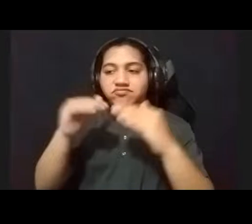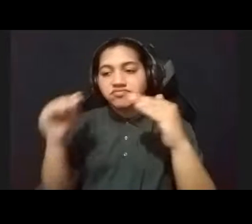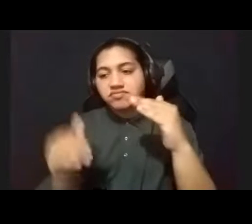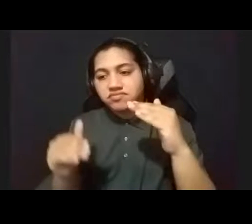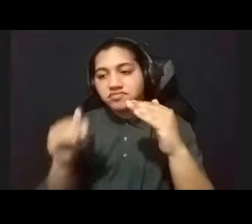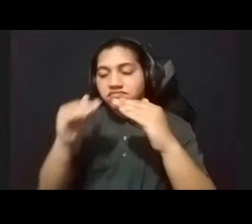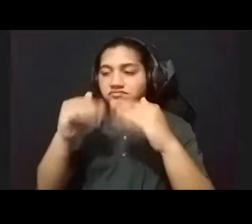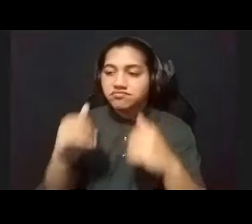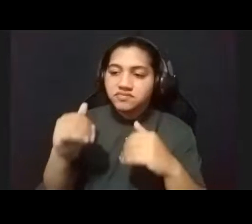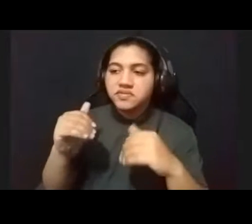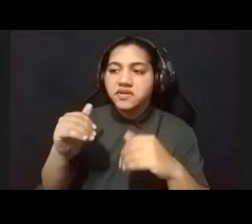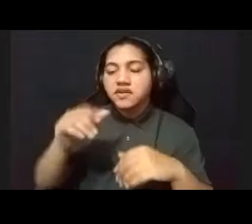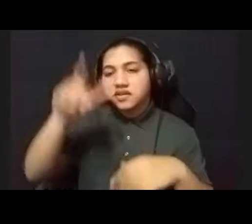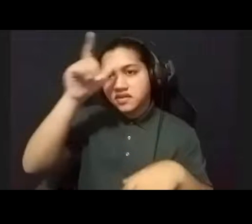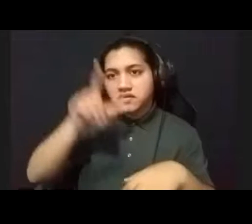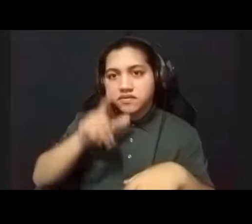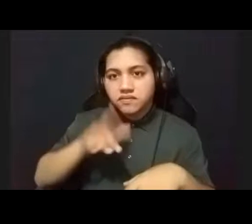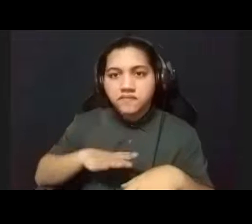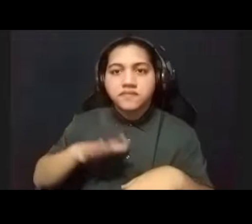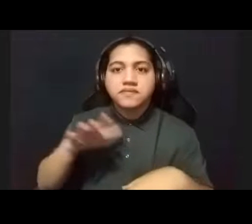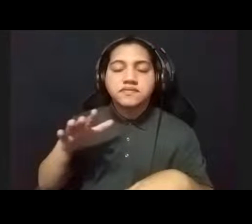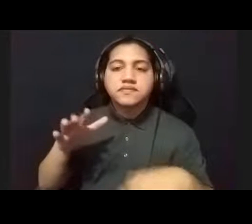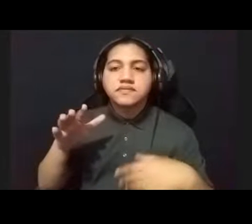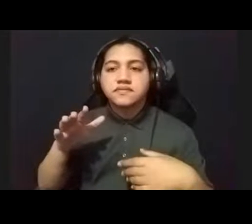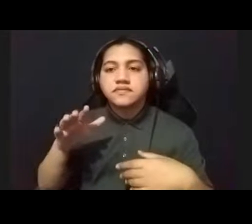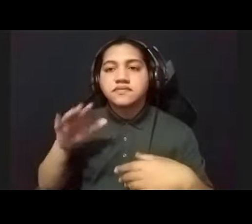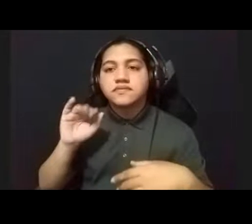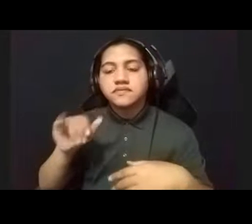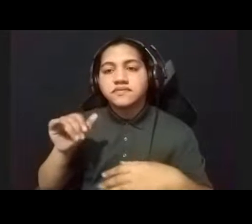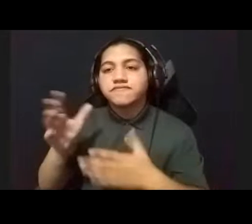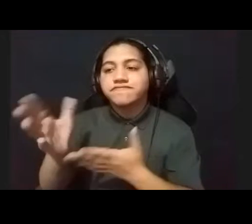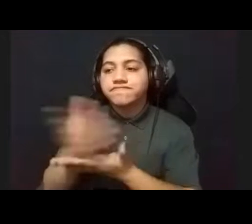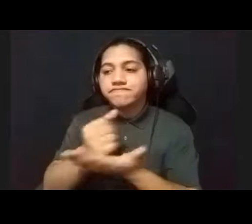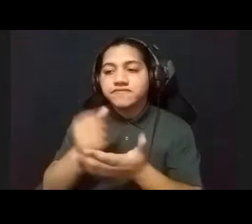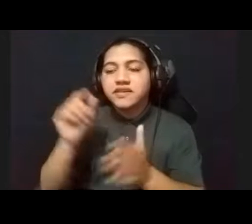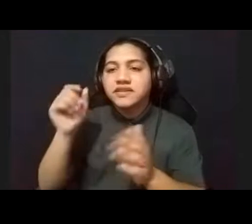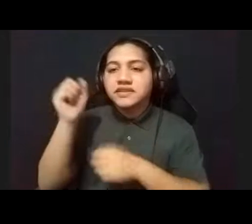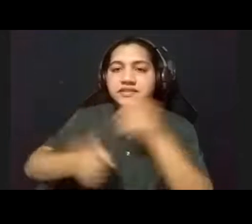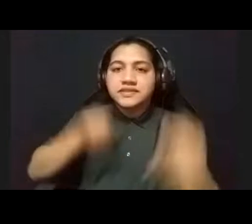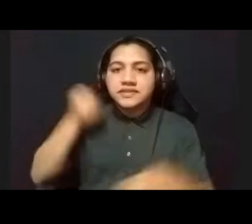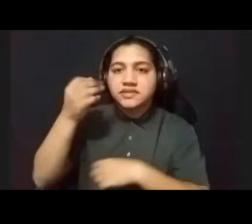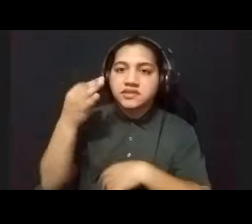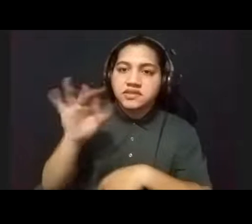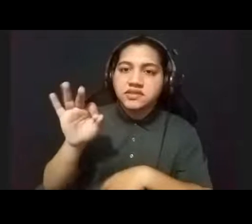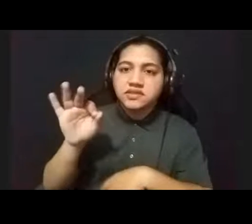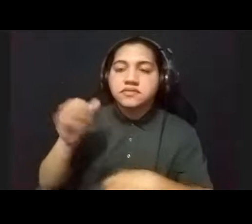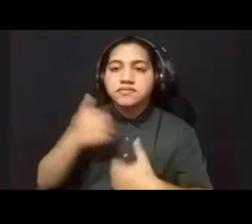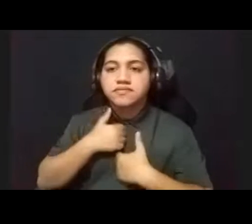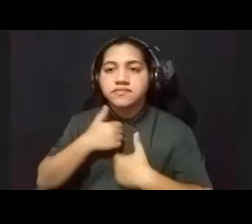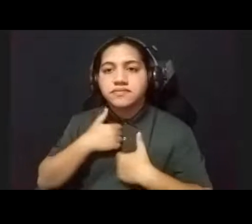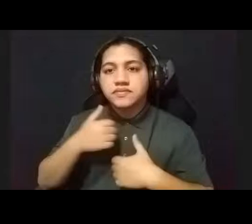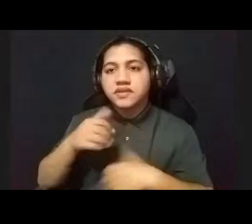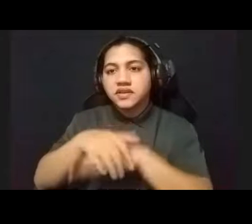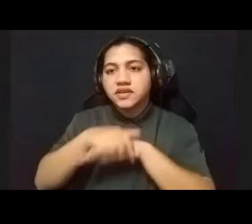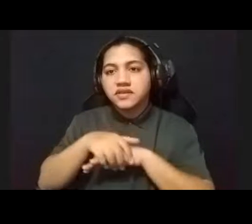género. Esta versión fue recopilada en el siglo XIX en Persia por un militar inglés y se llama